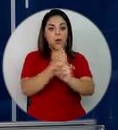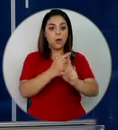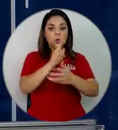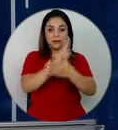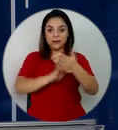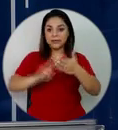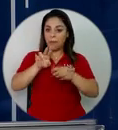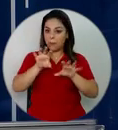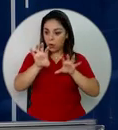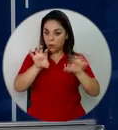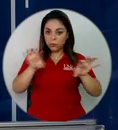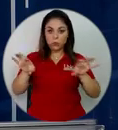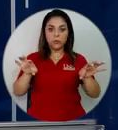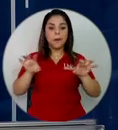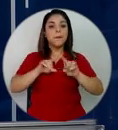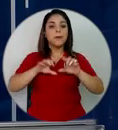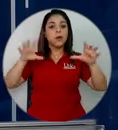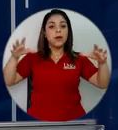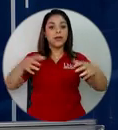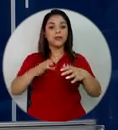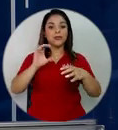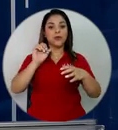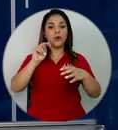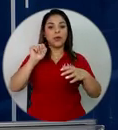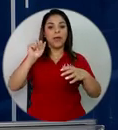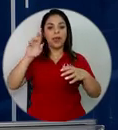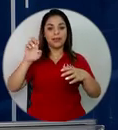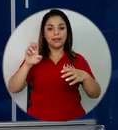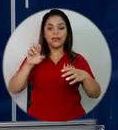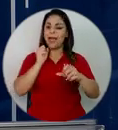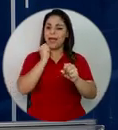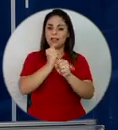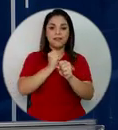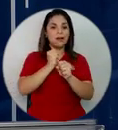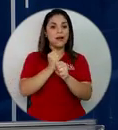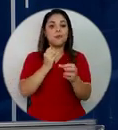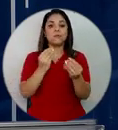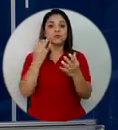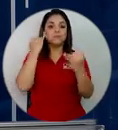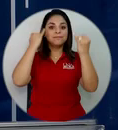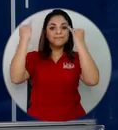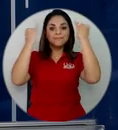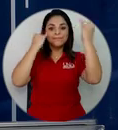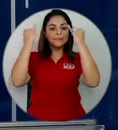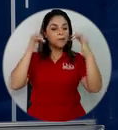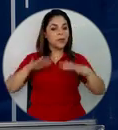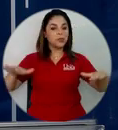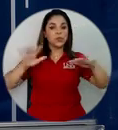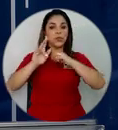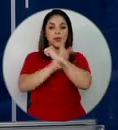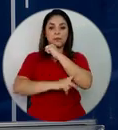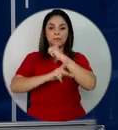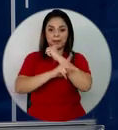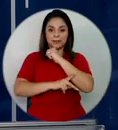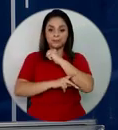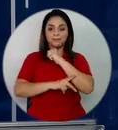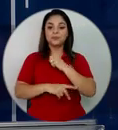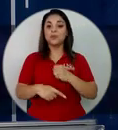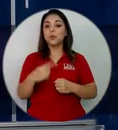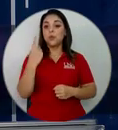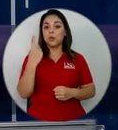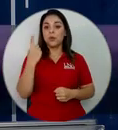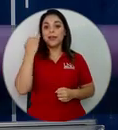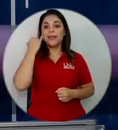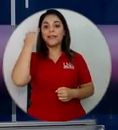lo suyo, pero de manera conjunta en el marco del Consejo Nacional de Rectores pues se hacen otras muchas iniciativas a lo largo y ancho del